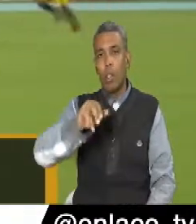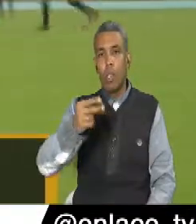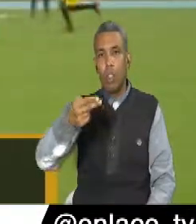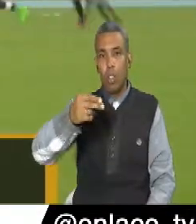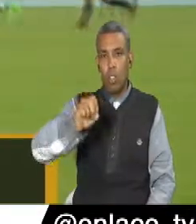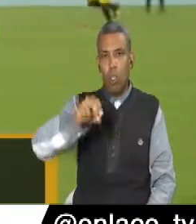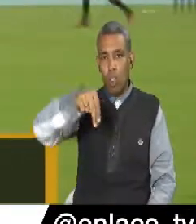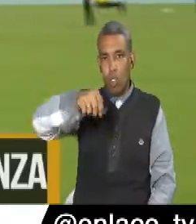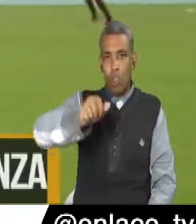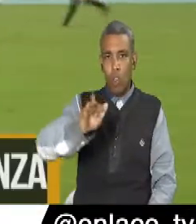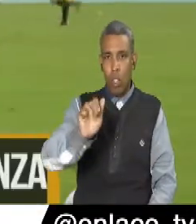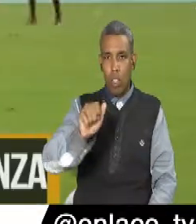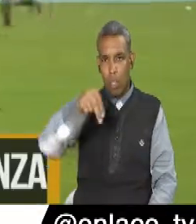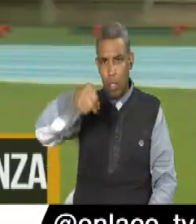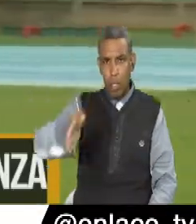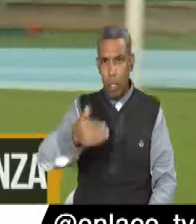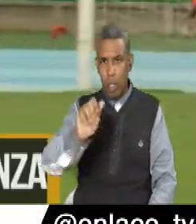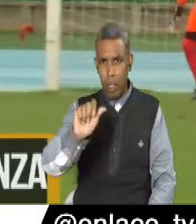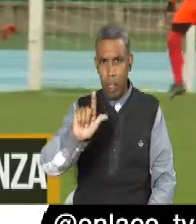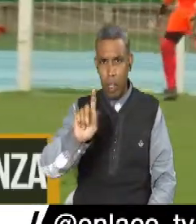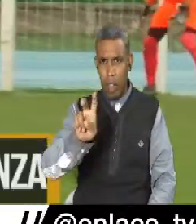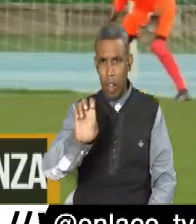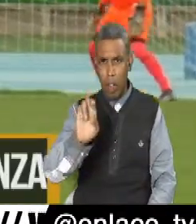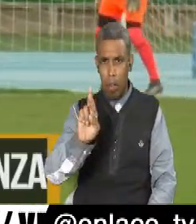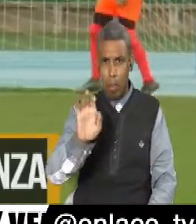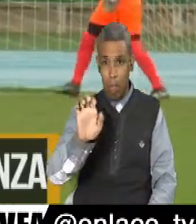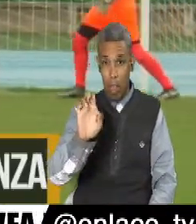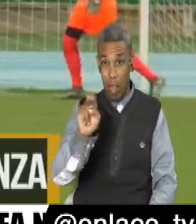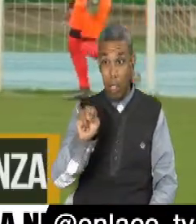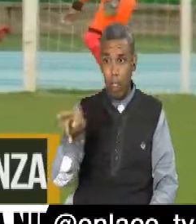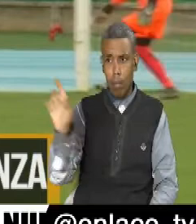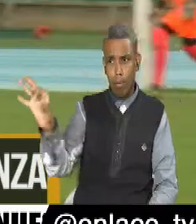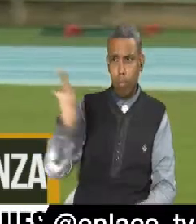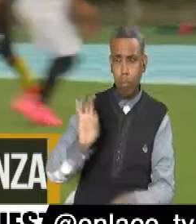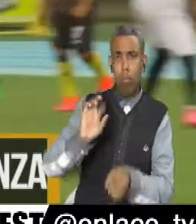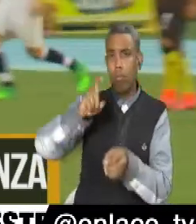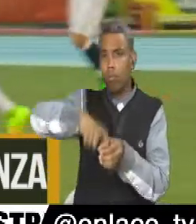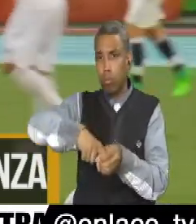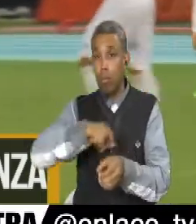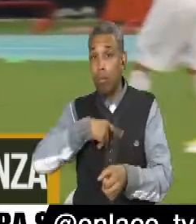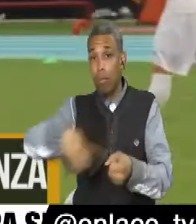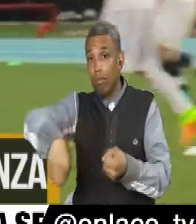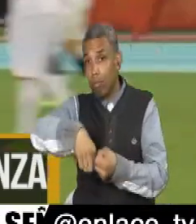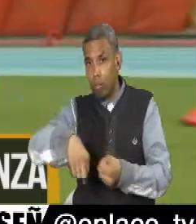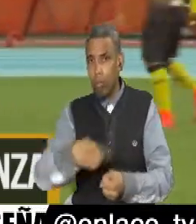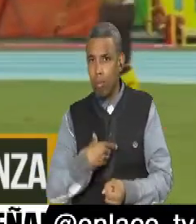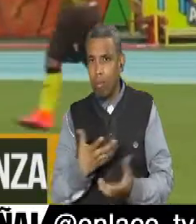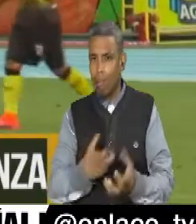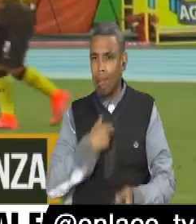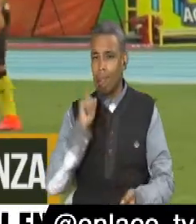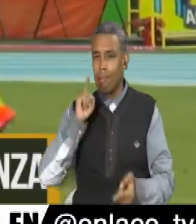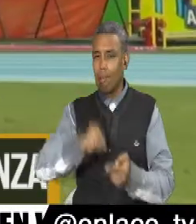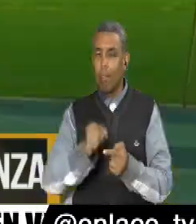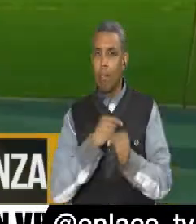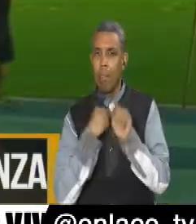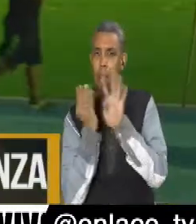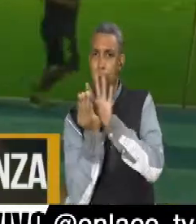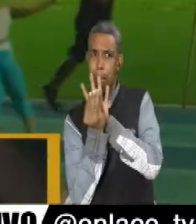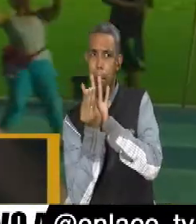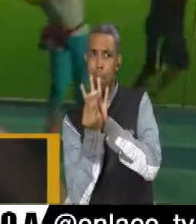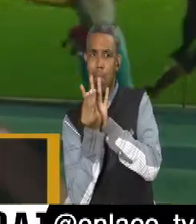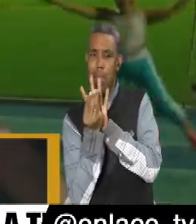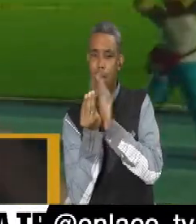Alianza Petrolera. Con esta figura del fútbol profesional colombiano, la máquina amarilla busca consolidar el medio campo. Pues hemos